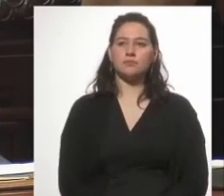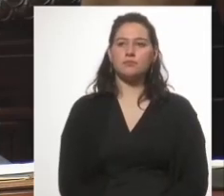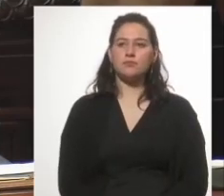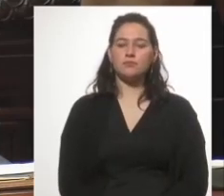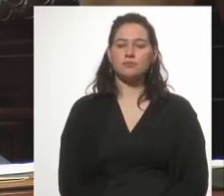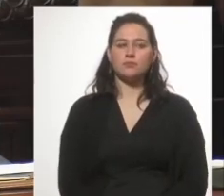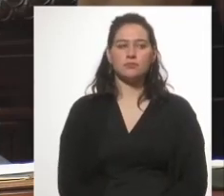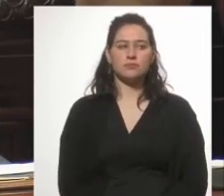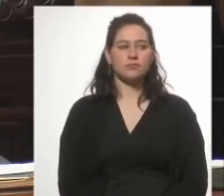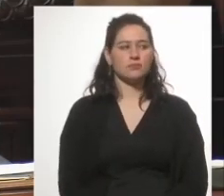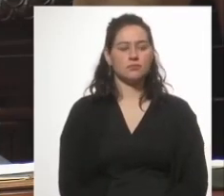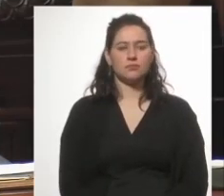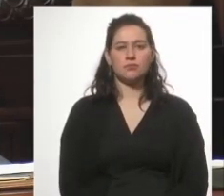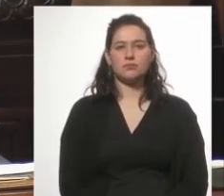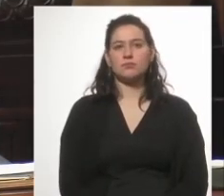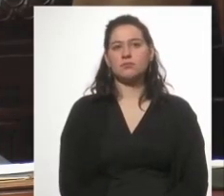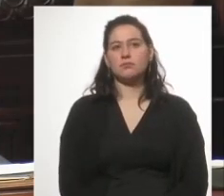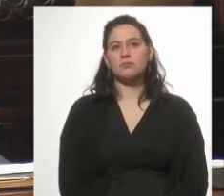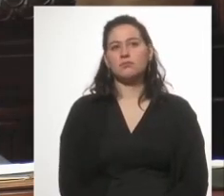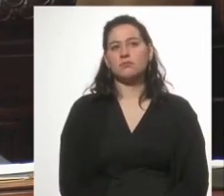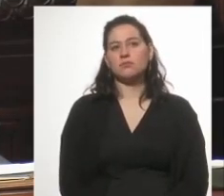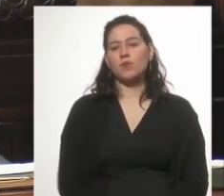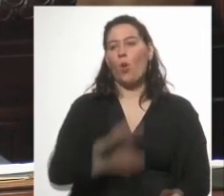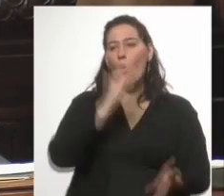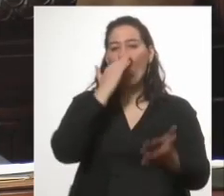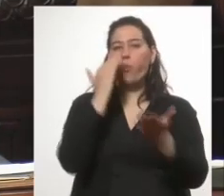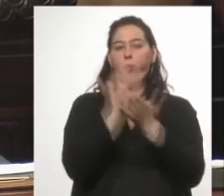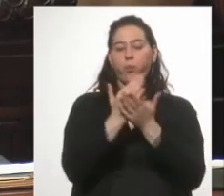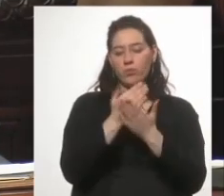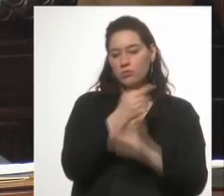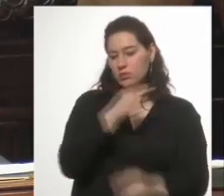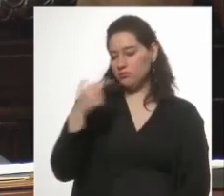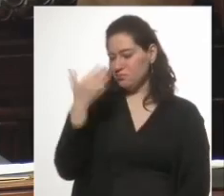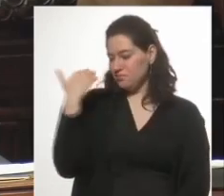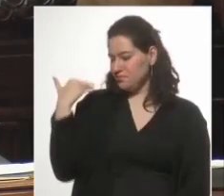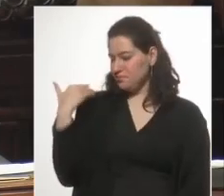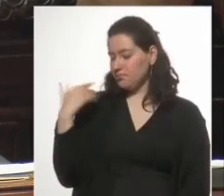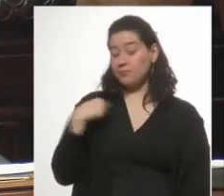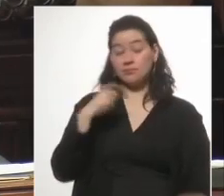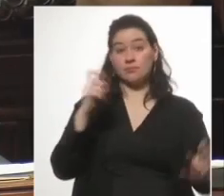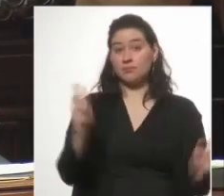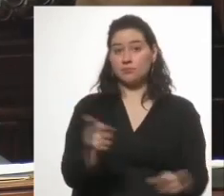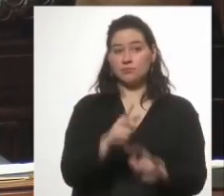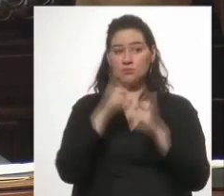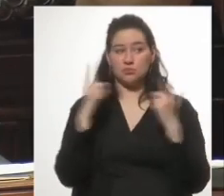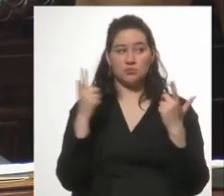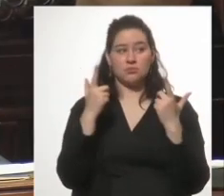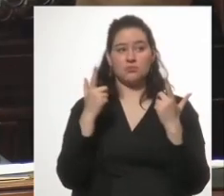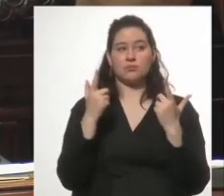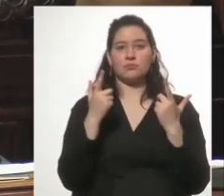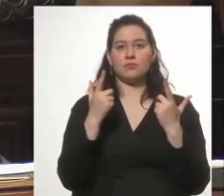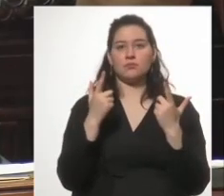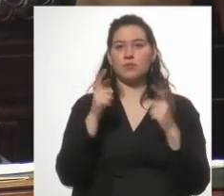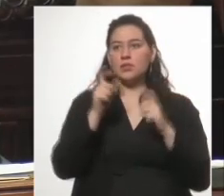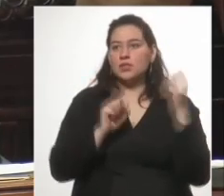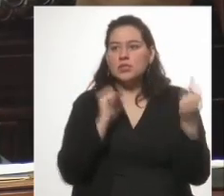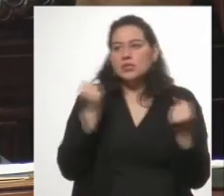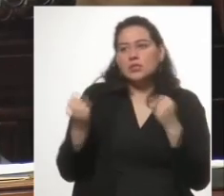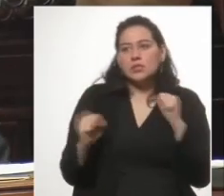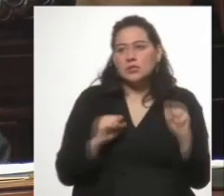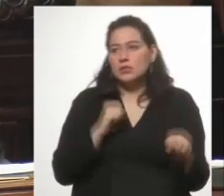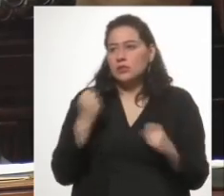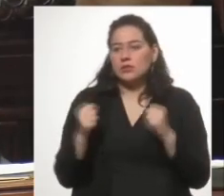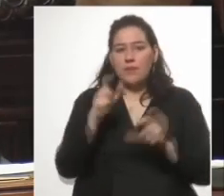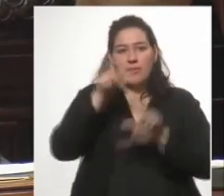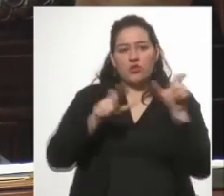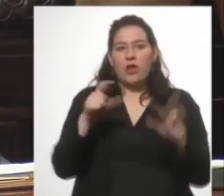En estas últimas semanas resultó sorprendente el desespero de ciertos